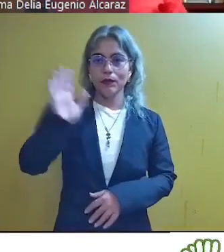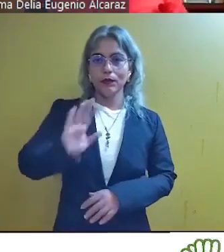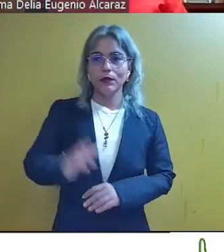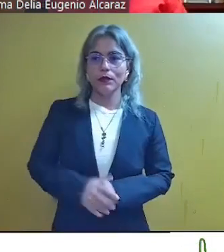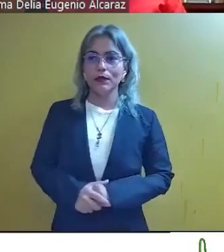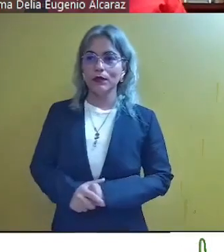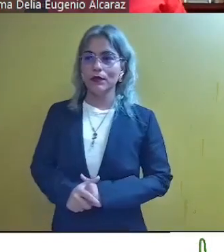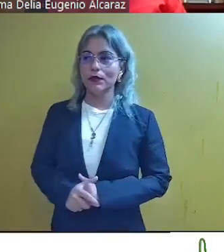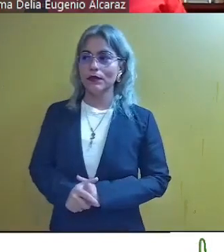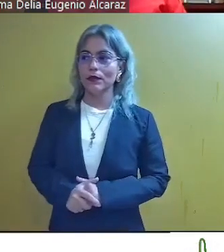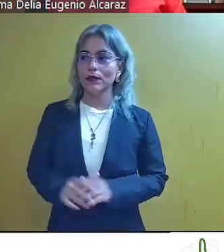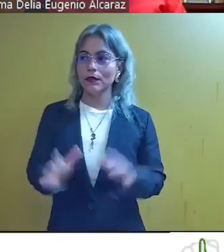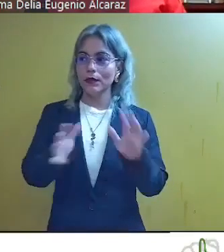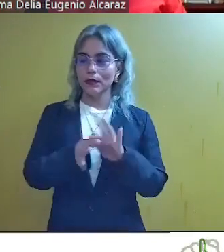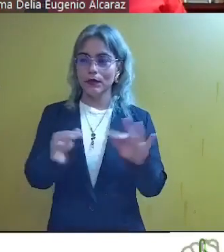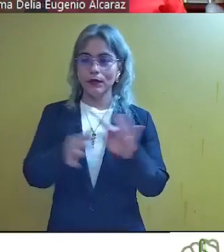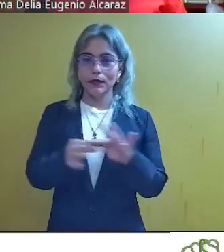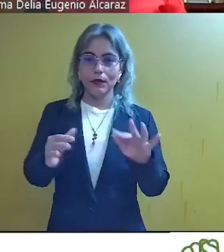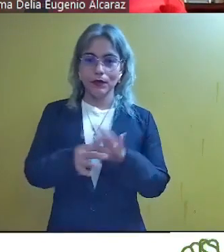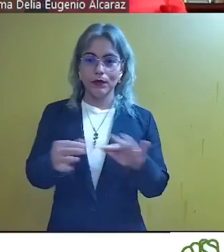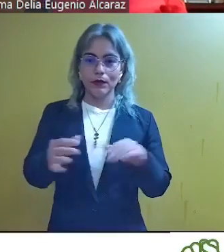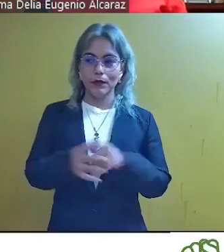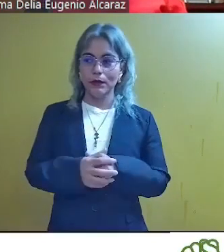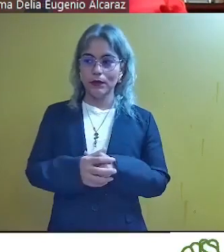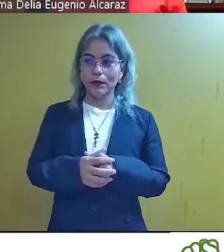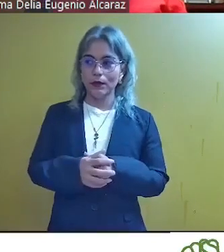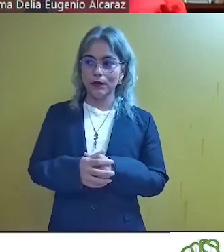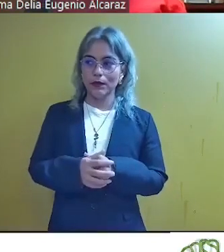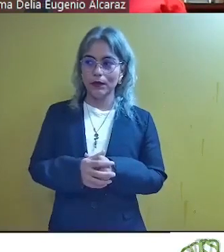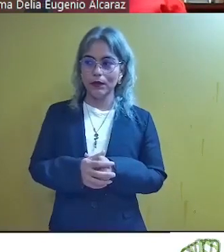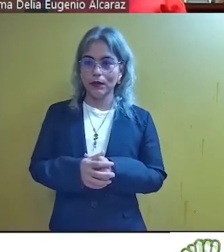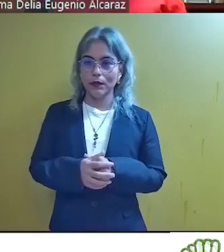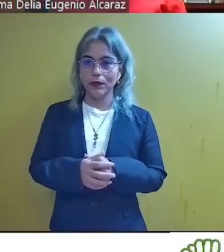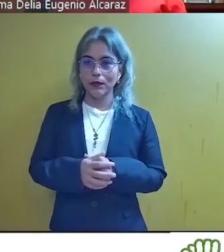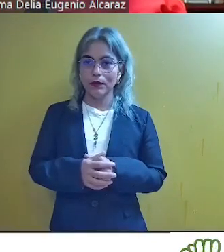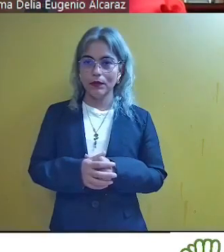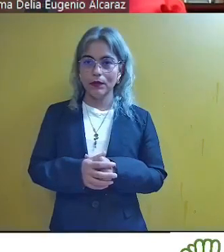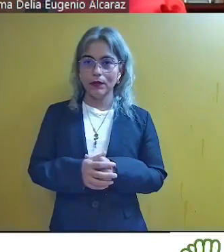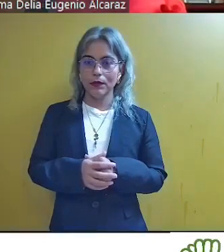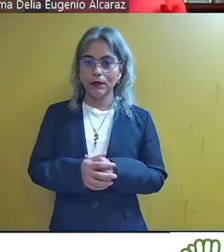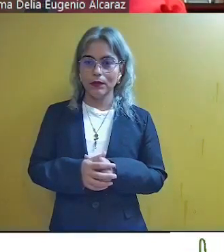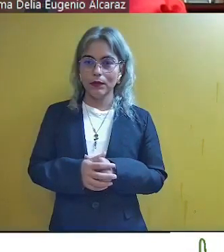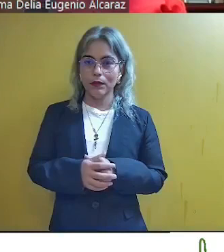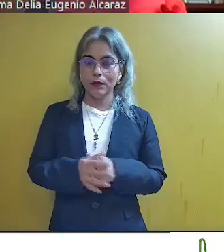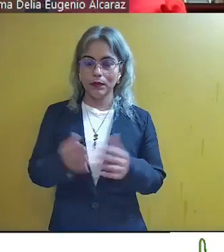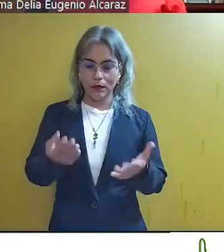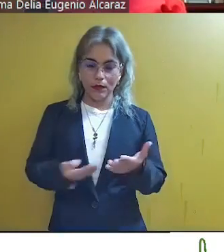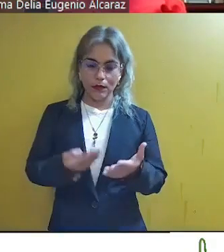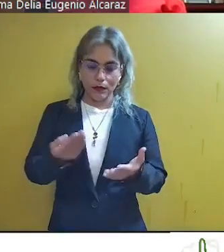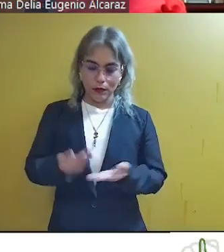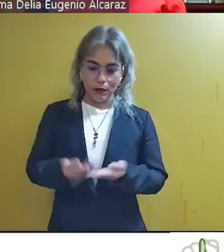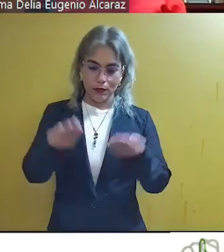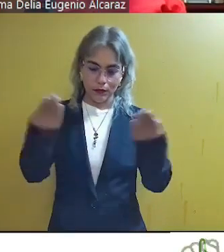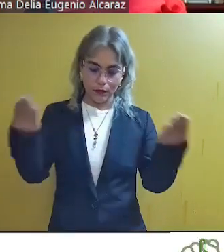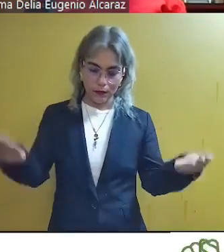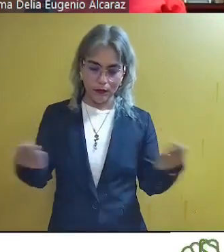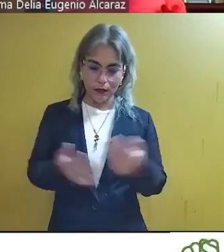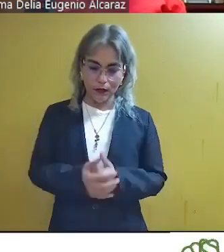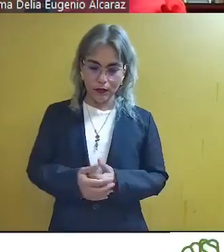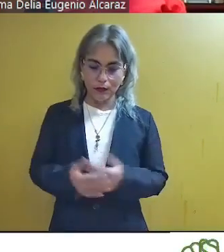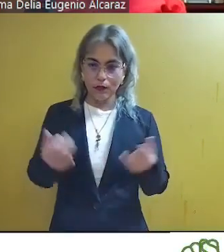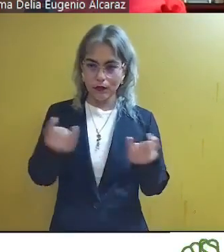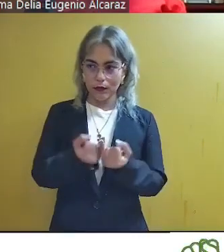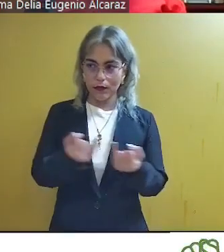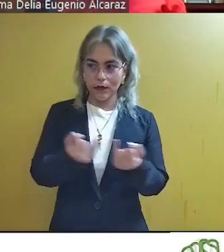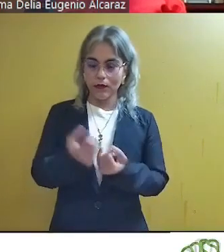hiciera reflexión sobre este asunto que se pone a consideración del Pleno. De igual forma